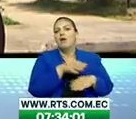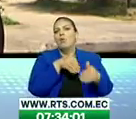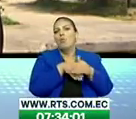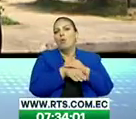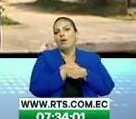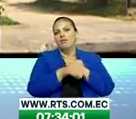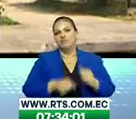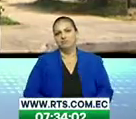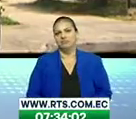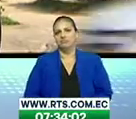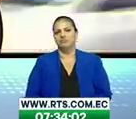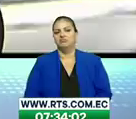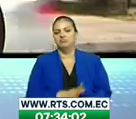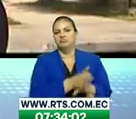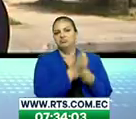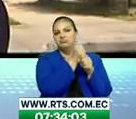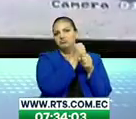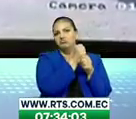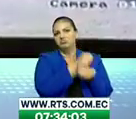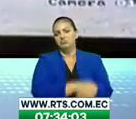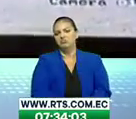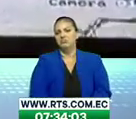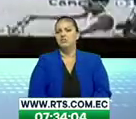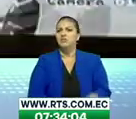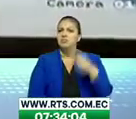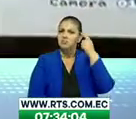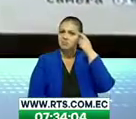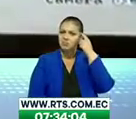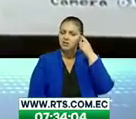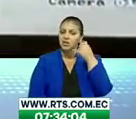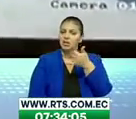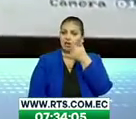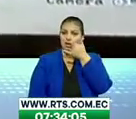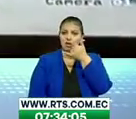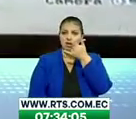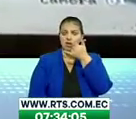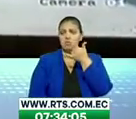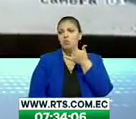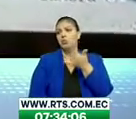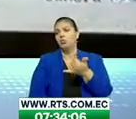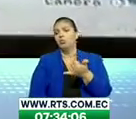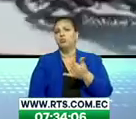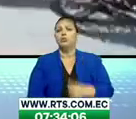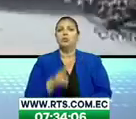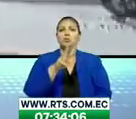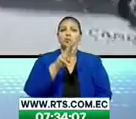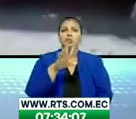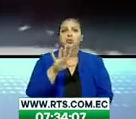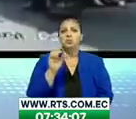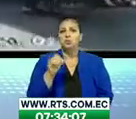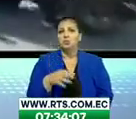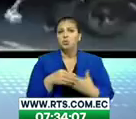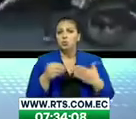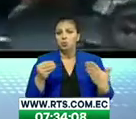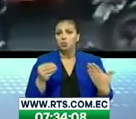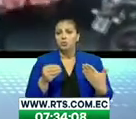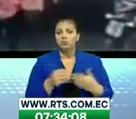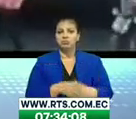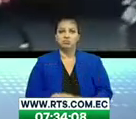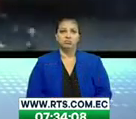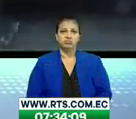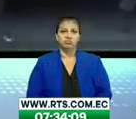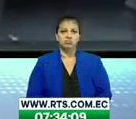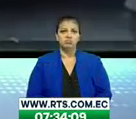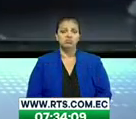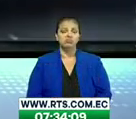en día? Poder adquirir un teléfono, por el más barato te cuesta $200 o $150. Exacto. ¿Y